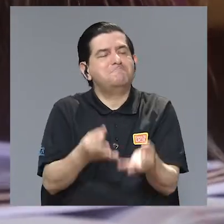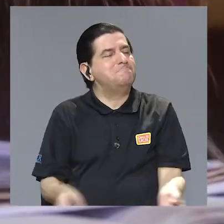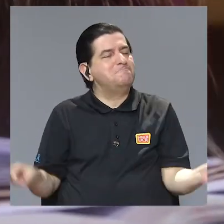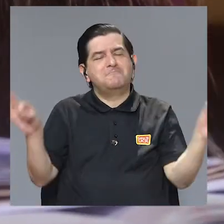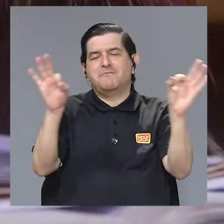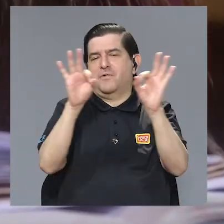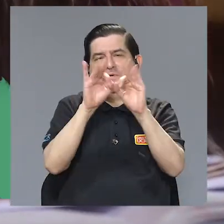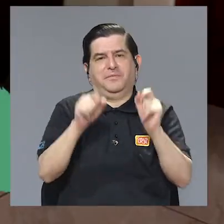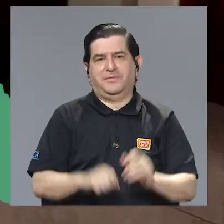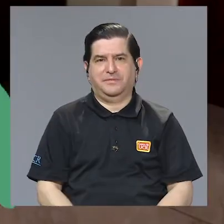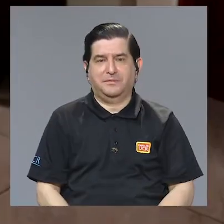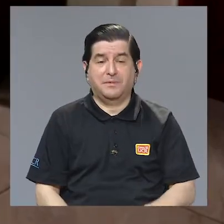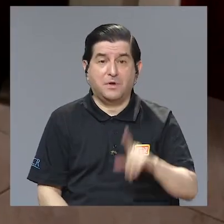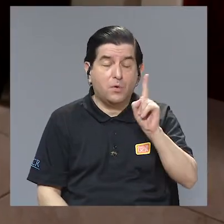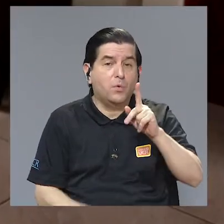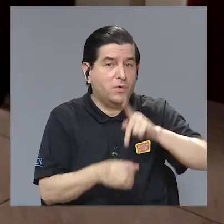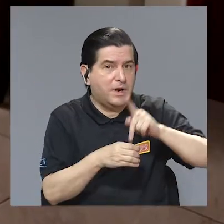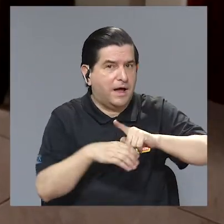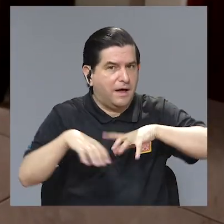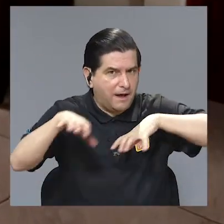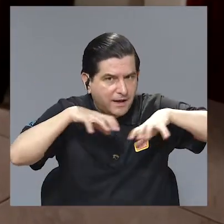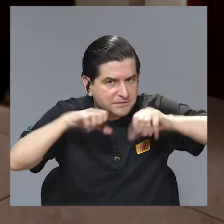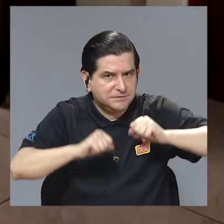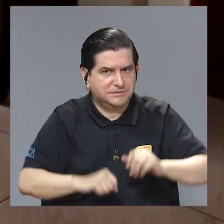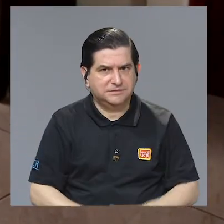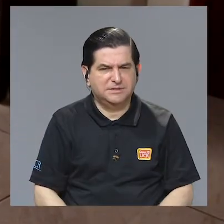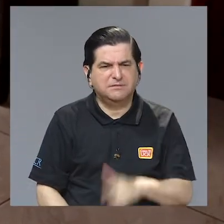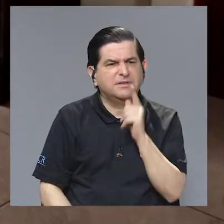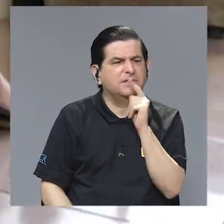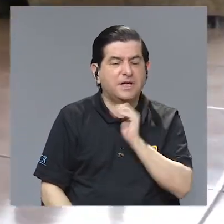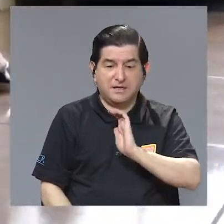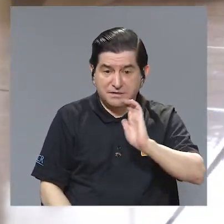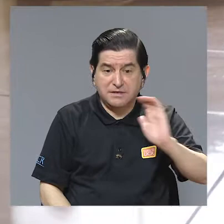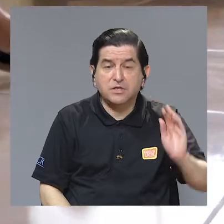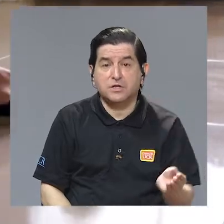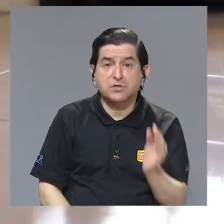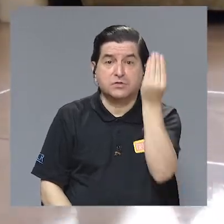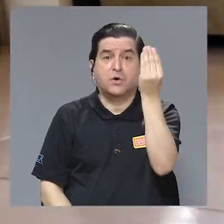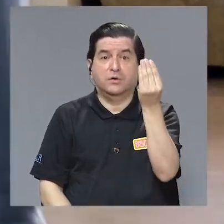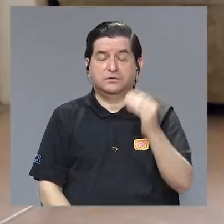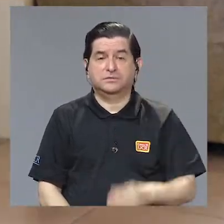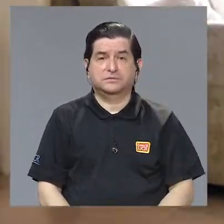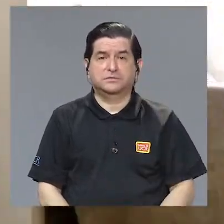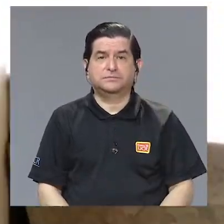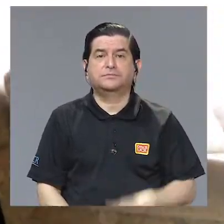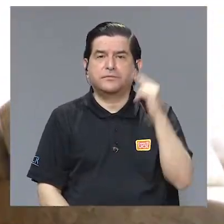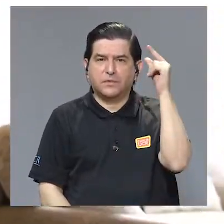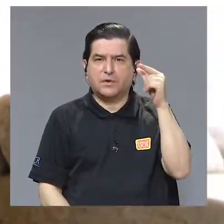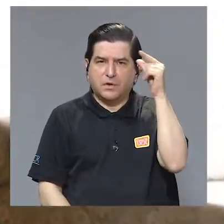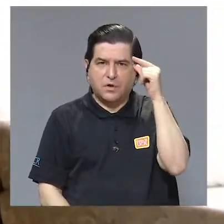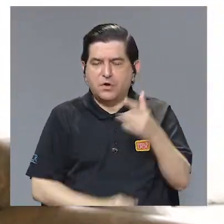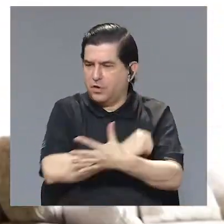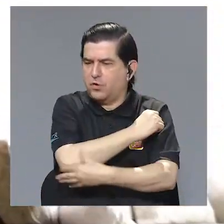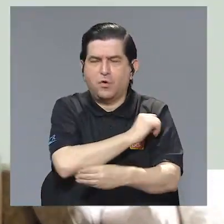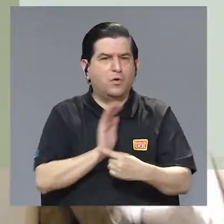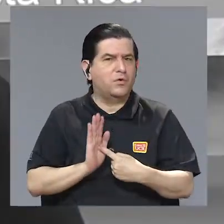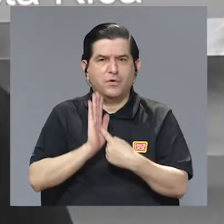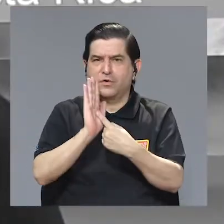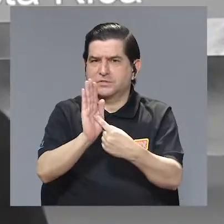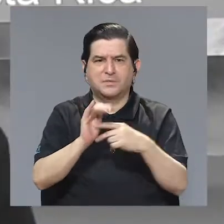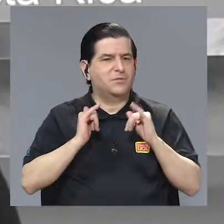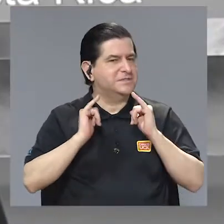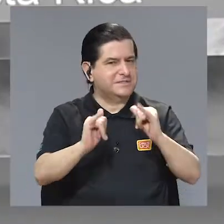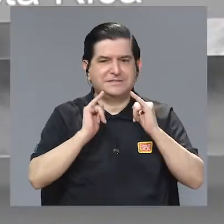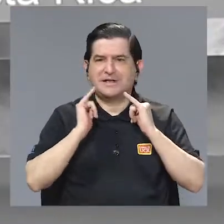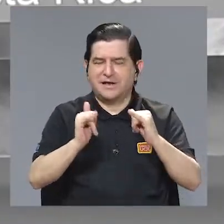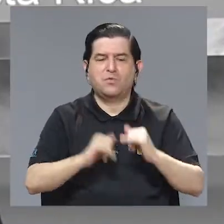es fundamental, y una participación activa de los niños, niñas y adolescentes. Evidentemente la pobreza no se manifiesta